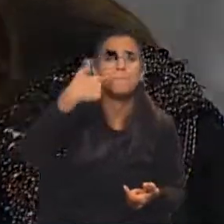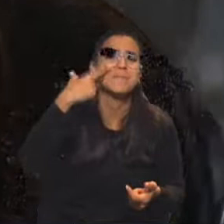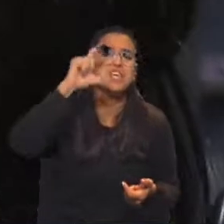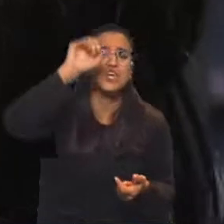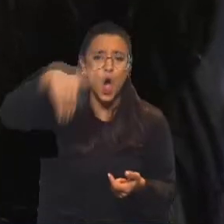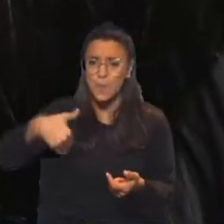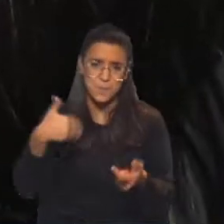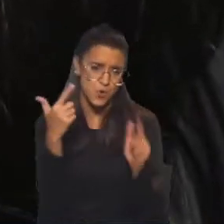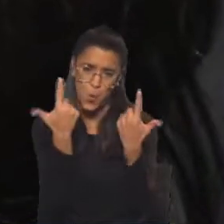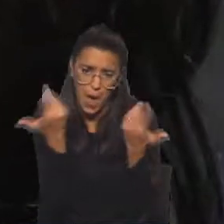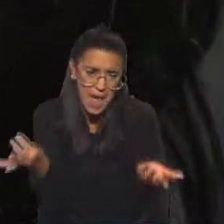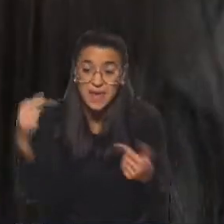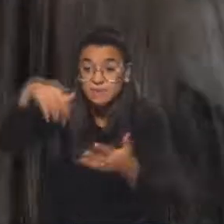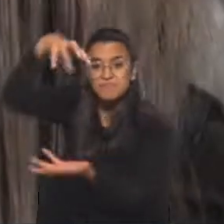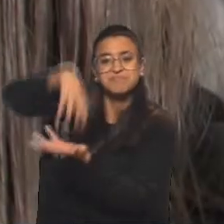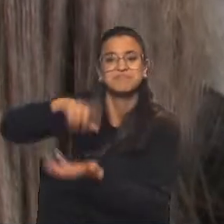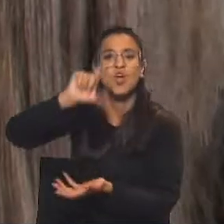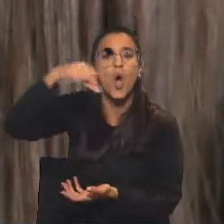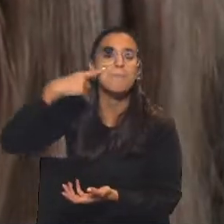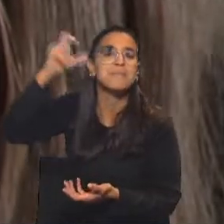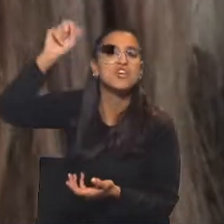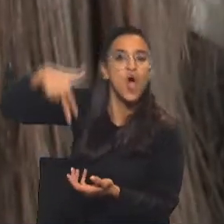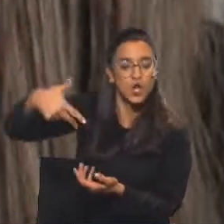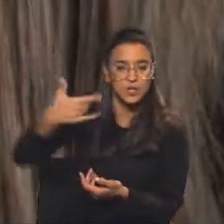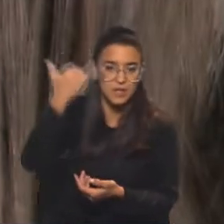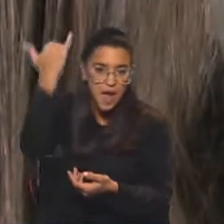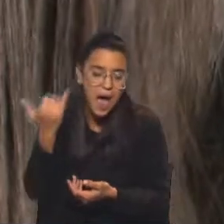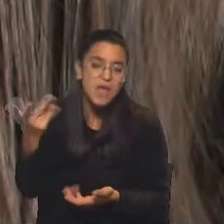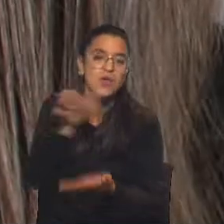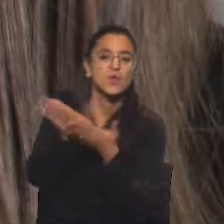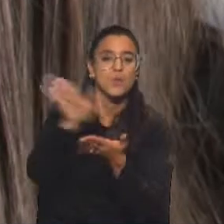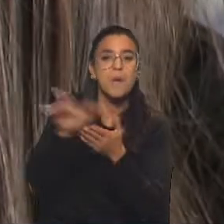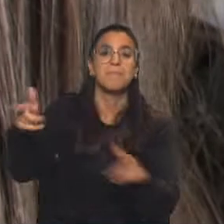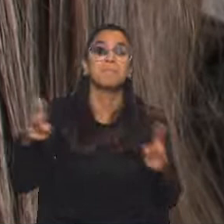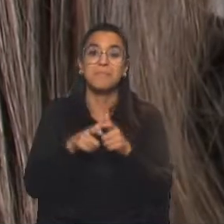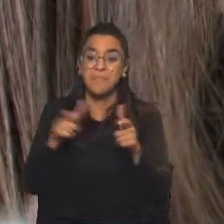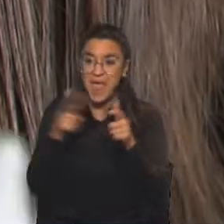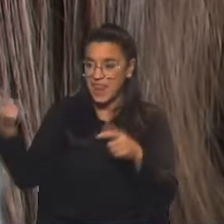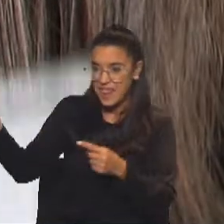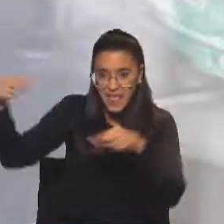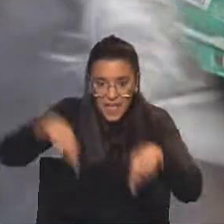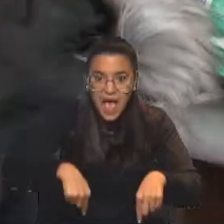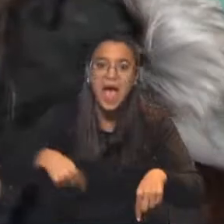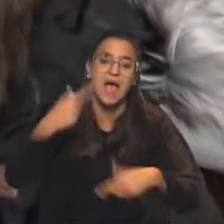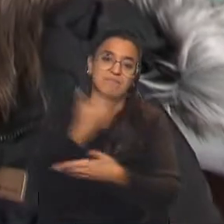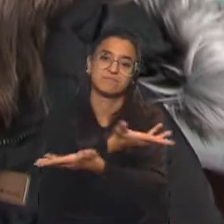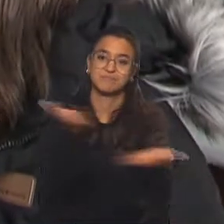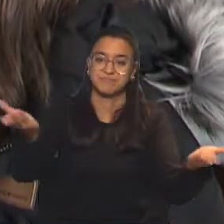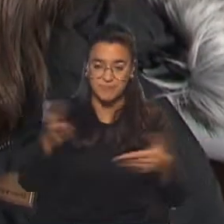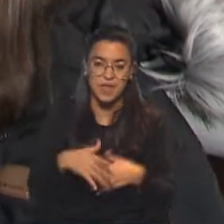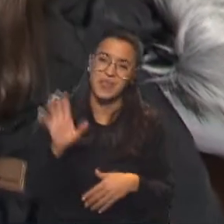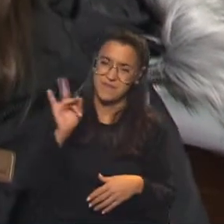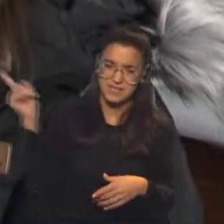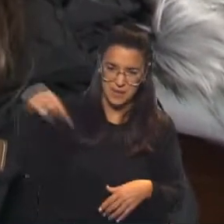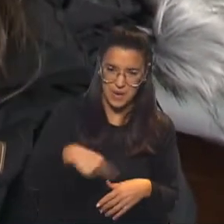pronto, ahora sí, estoy aquí también gracias a que la peli me ha traído, ¿no? Si no, es difícil que hubiera